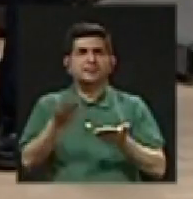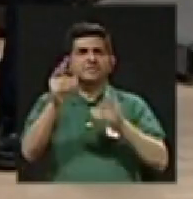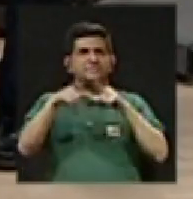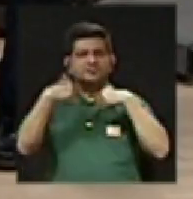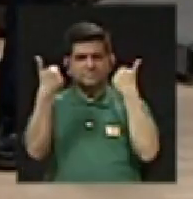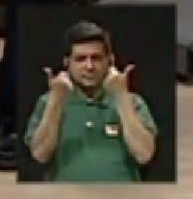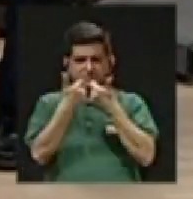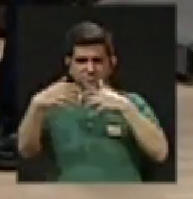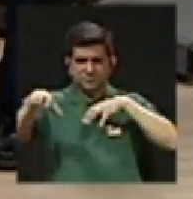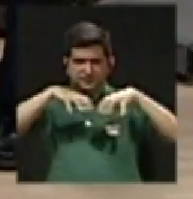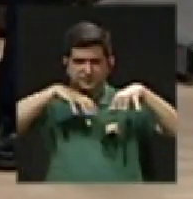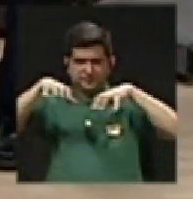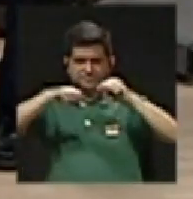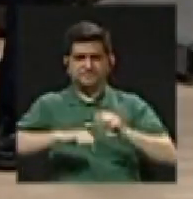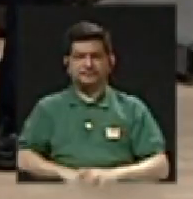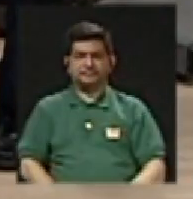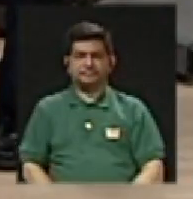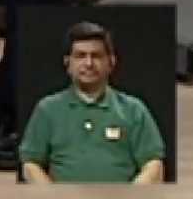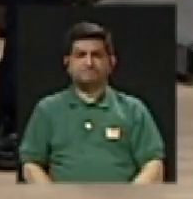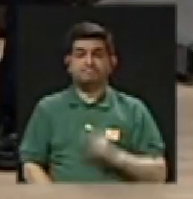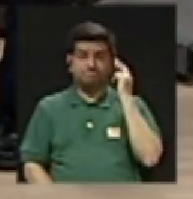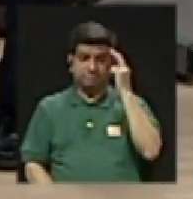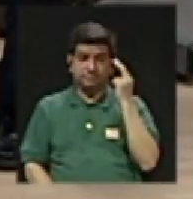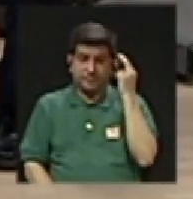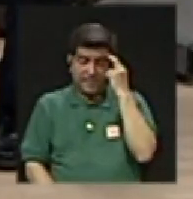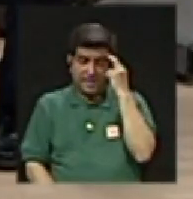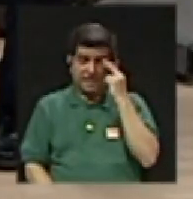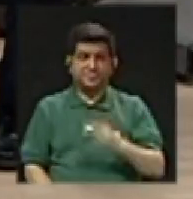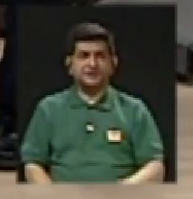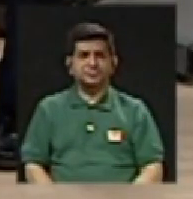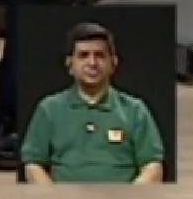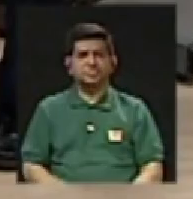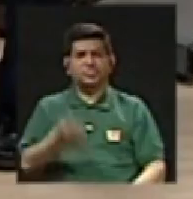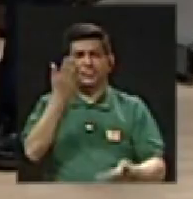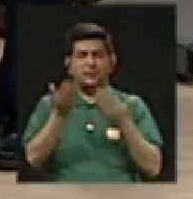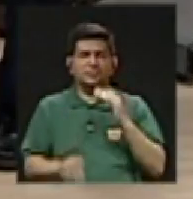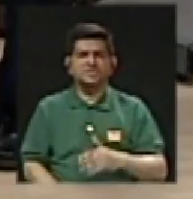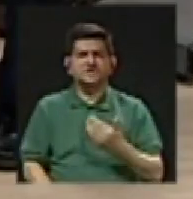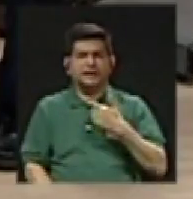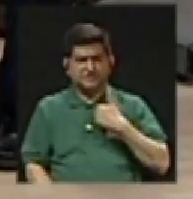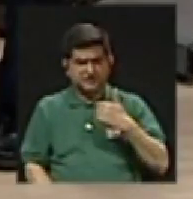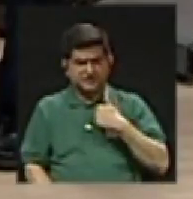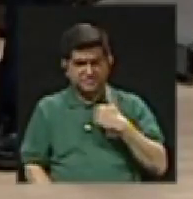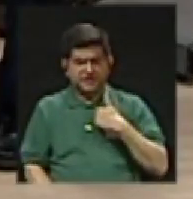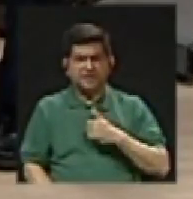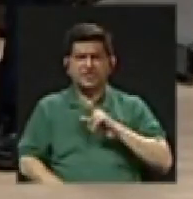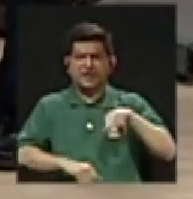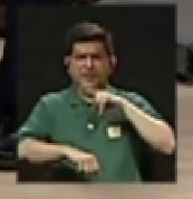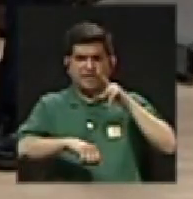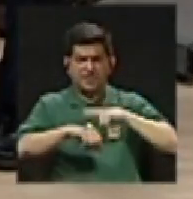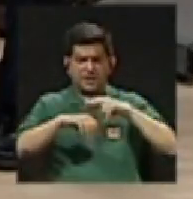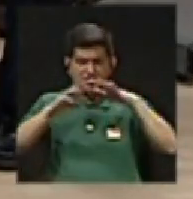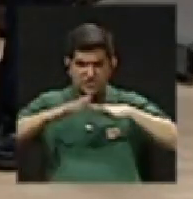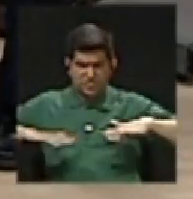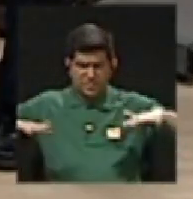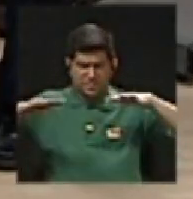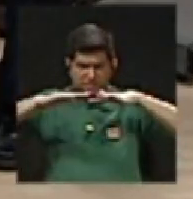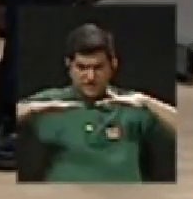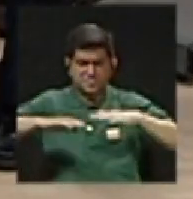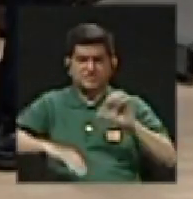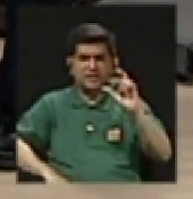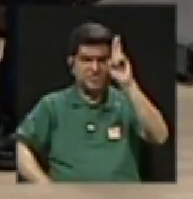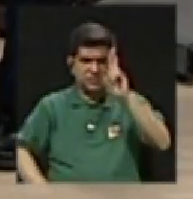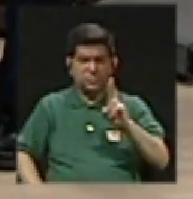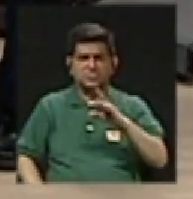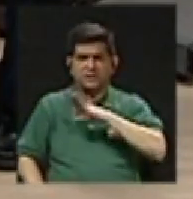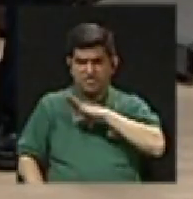grupo de actividades donde por cierta dotación natural o geográfica que pudiera tener Costa Rica,